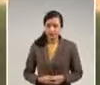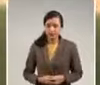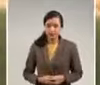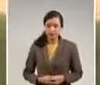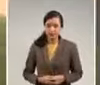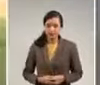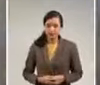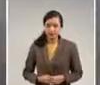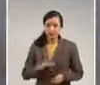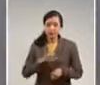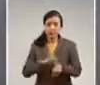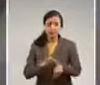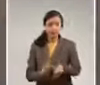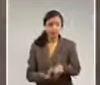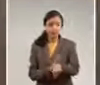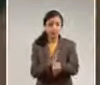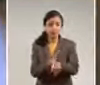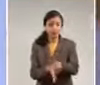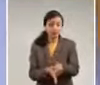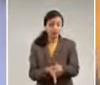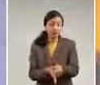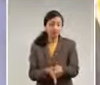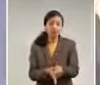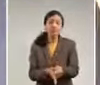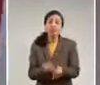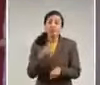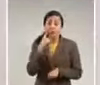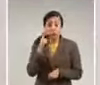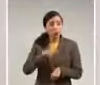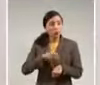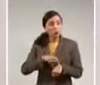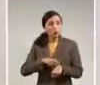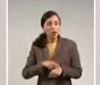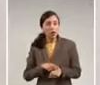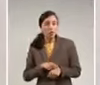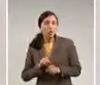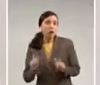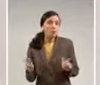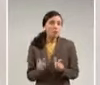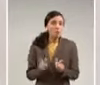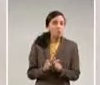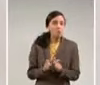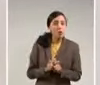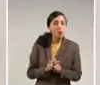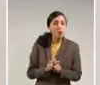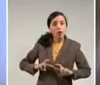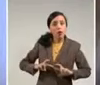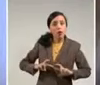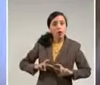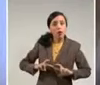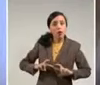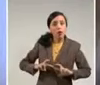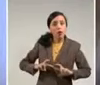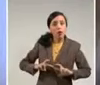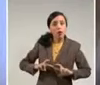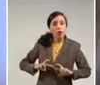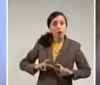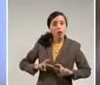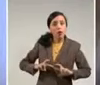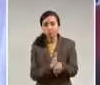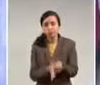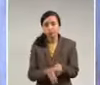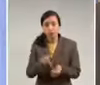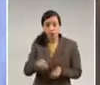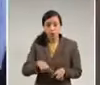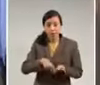La COVID-19 es el enemigo que vuelve luego de un largo periodo en que el virus se mantuvo alejado de nuestra geografía. Hoy la Isla de la Juventud